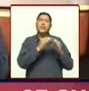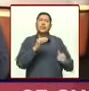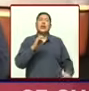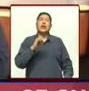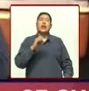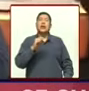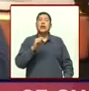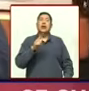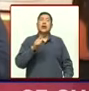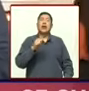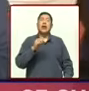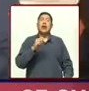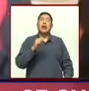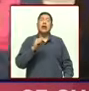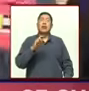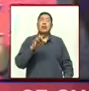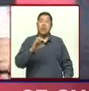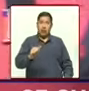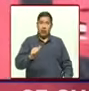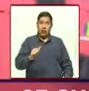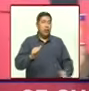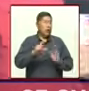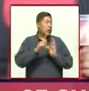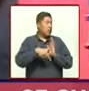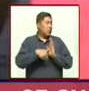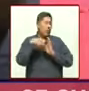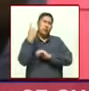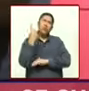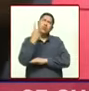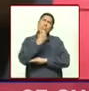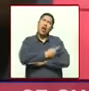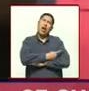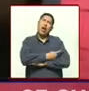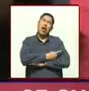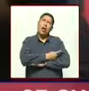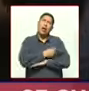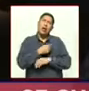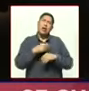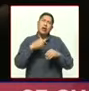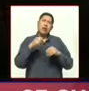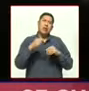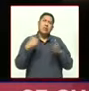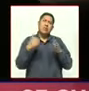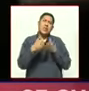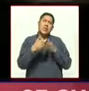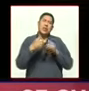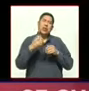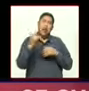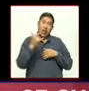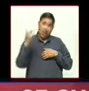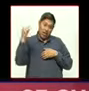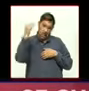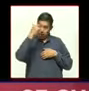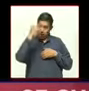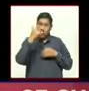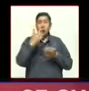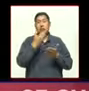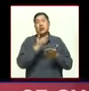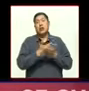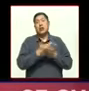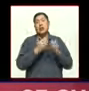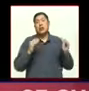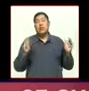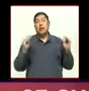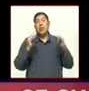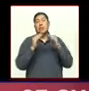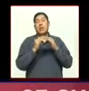Calamarca. Posteriormente a Calamarca estarían avanzando en un día siguiente hasta La Pacheta para así poder cumplir con su llegada a sede